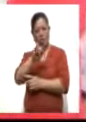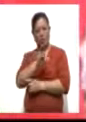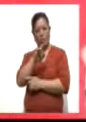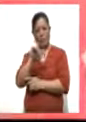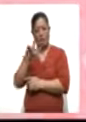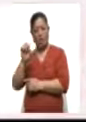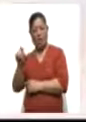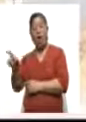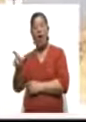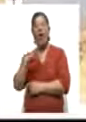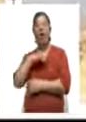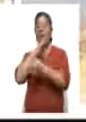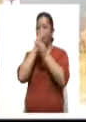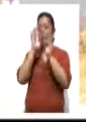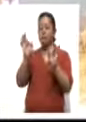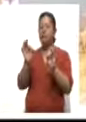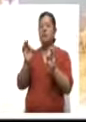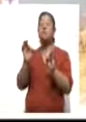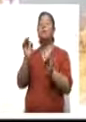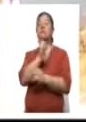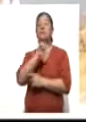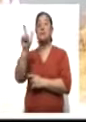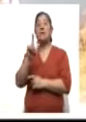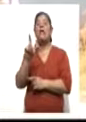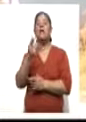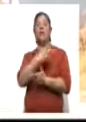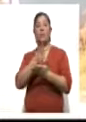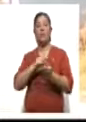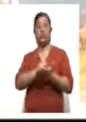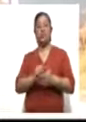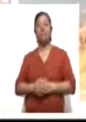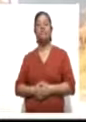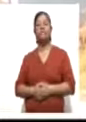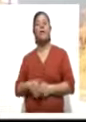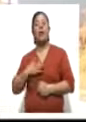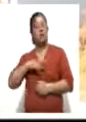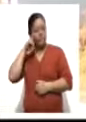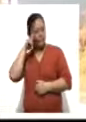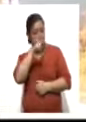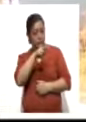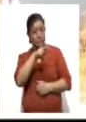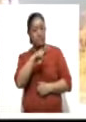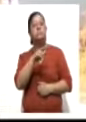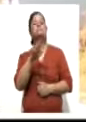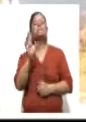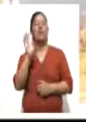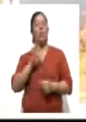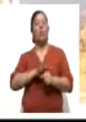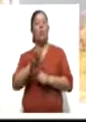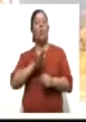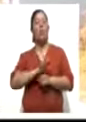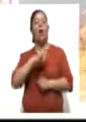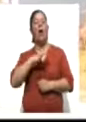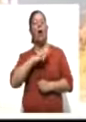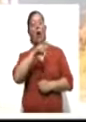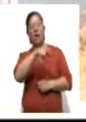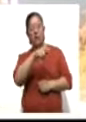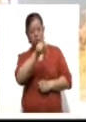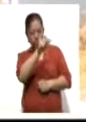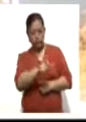de Supérate. Las etapas que vemos para ver si es candidato o no a recibir una despensa son aquellas personas